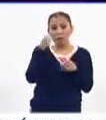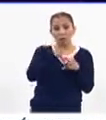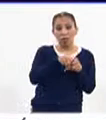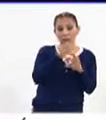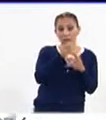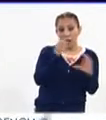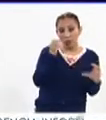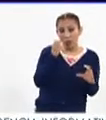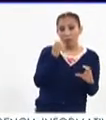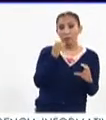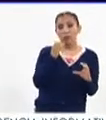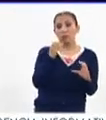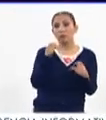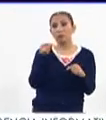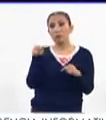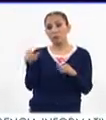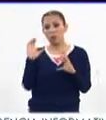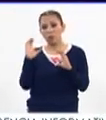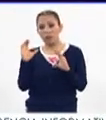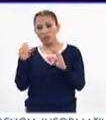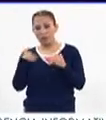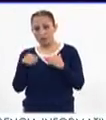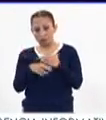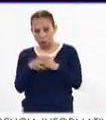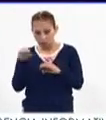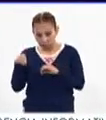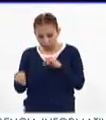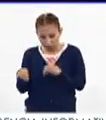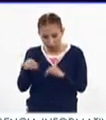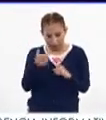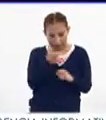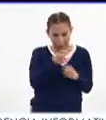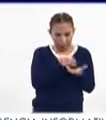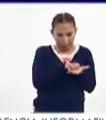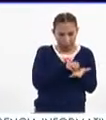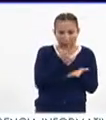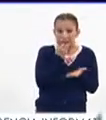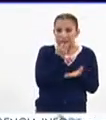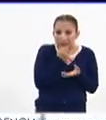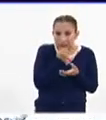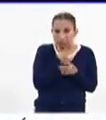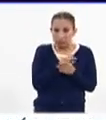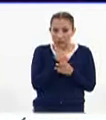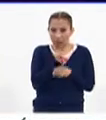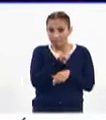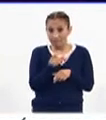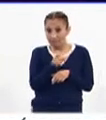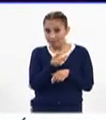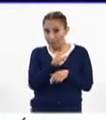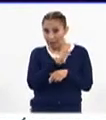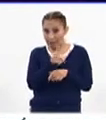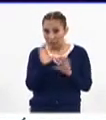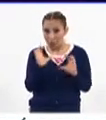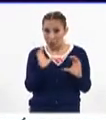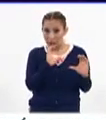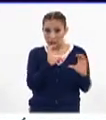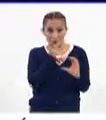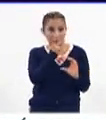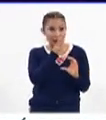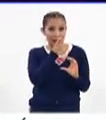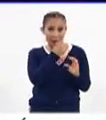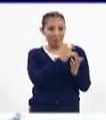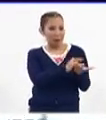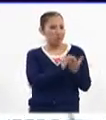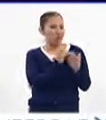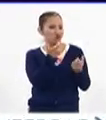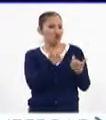transportes públicos, claro, el cuidar de mis cosas, el cuidar el dinero, porque pues está... No hay que organizarlo bien. No está papá